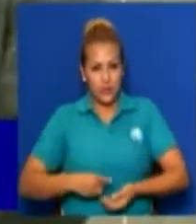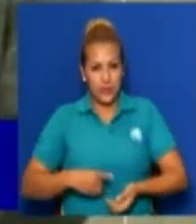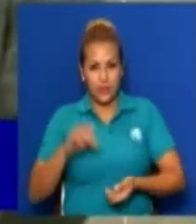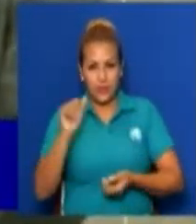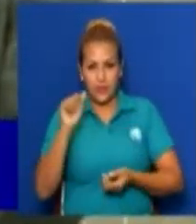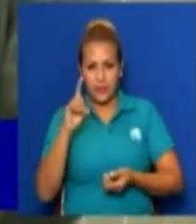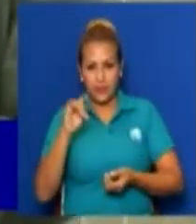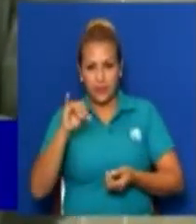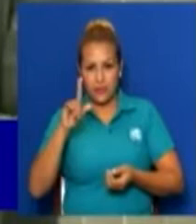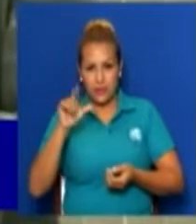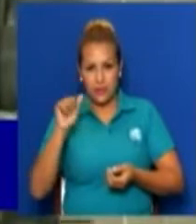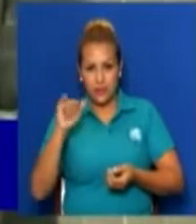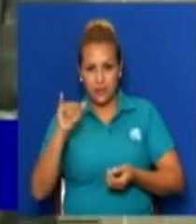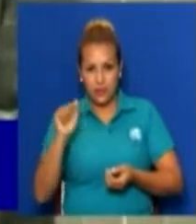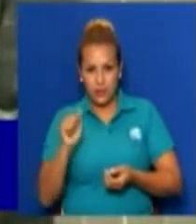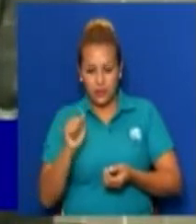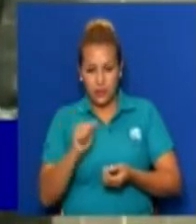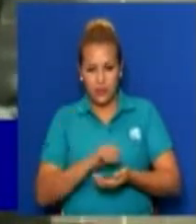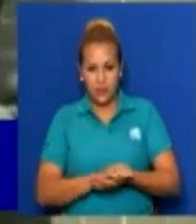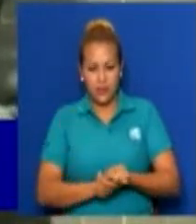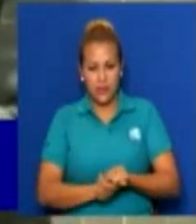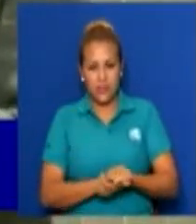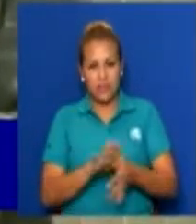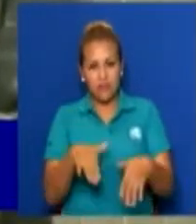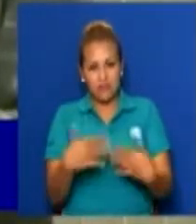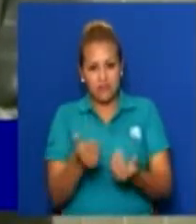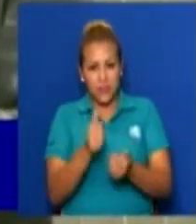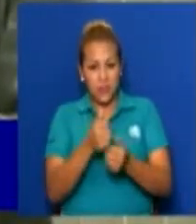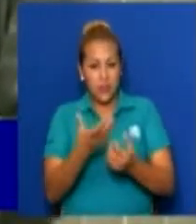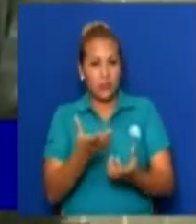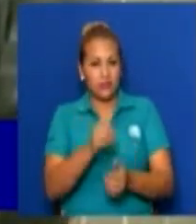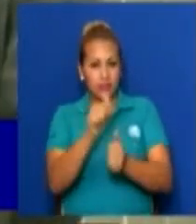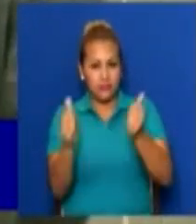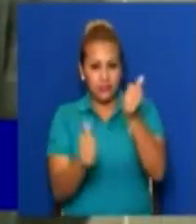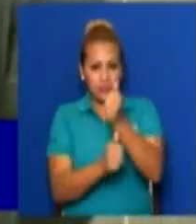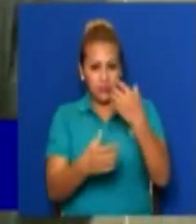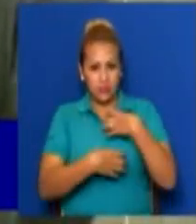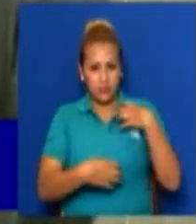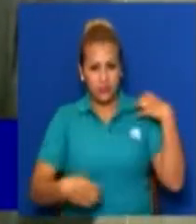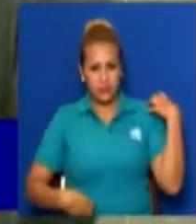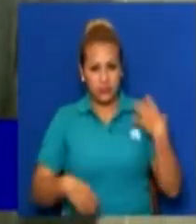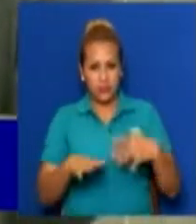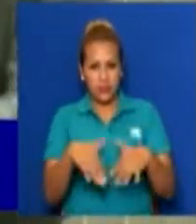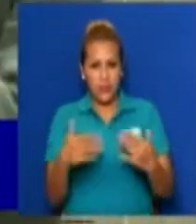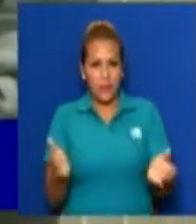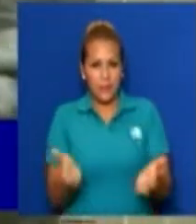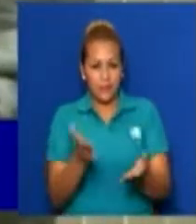Adilia María Villagra, que está como vicepresidenta de la Comisión de